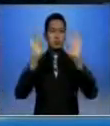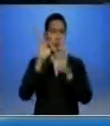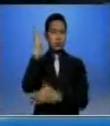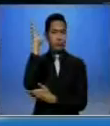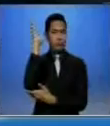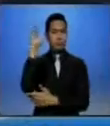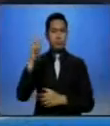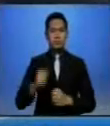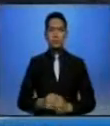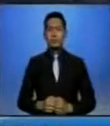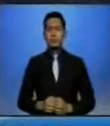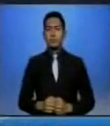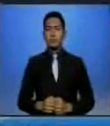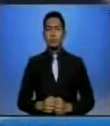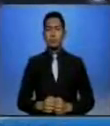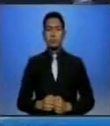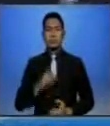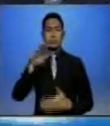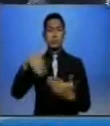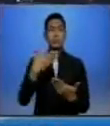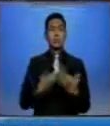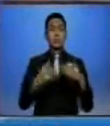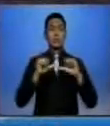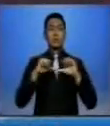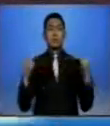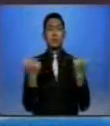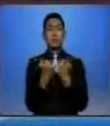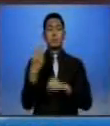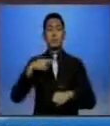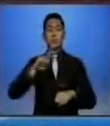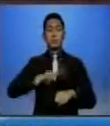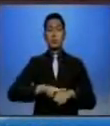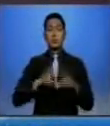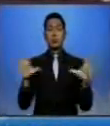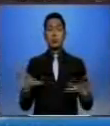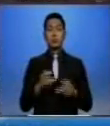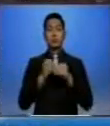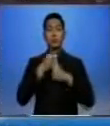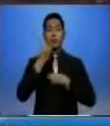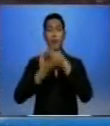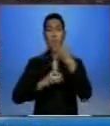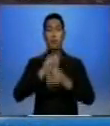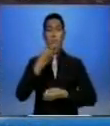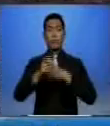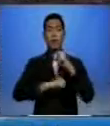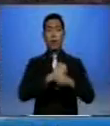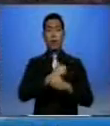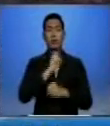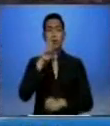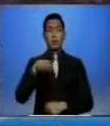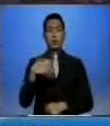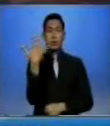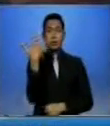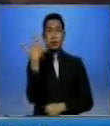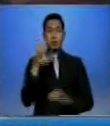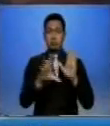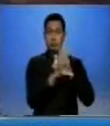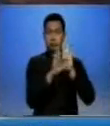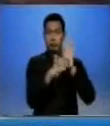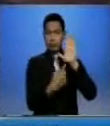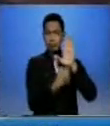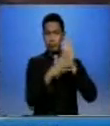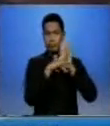intervenciones. Llegaron a la Asamblea Nacional para rendir su informe de labores del año 2015, como lo establece la Ley Orgánica de la Función